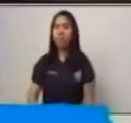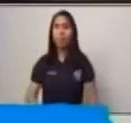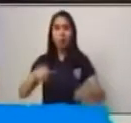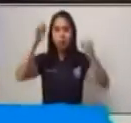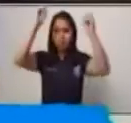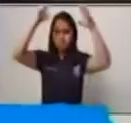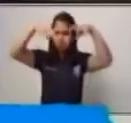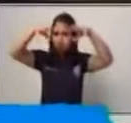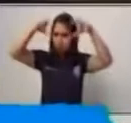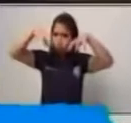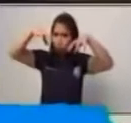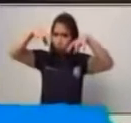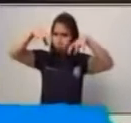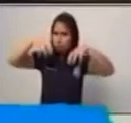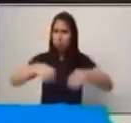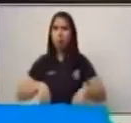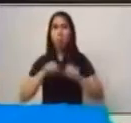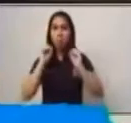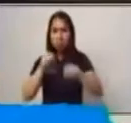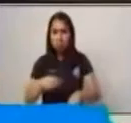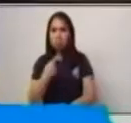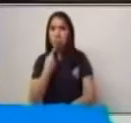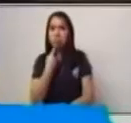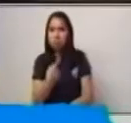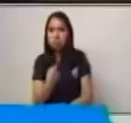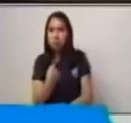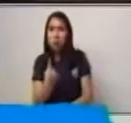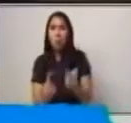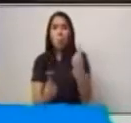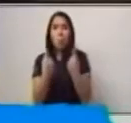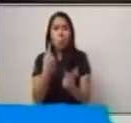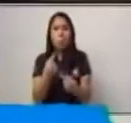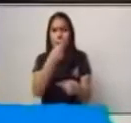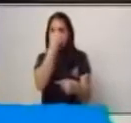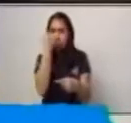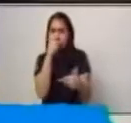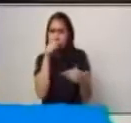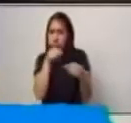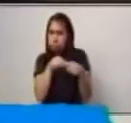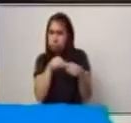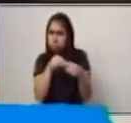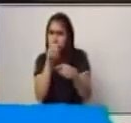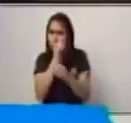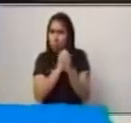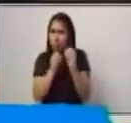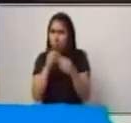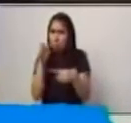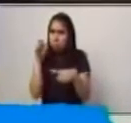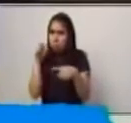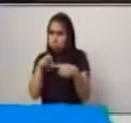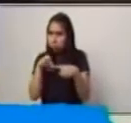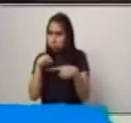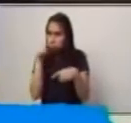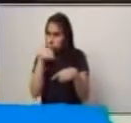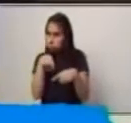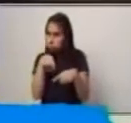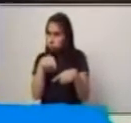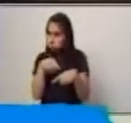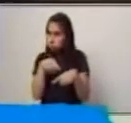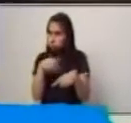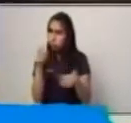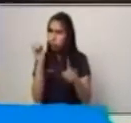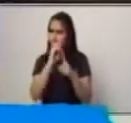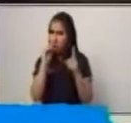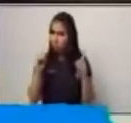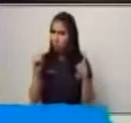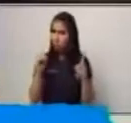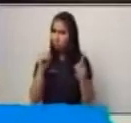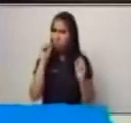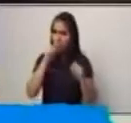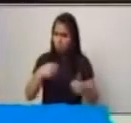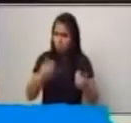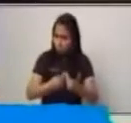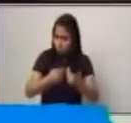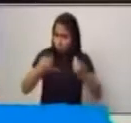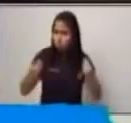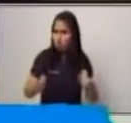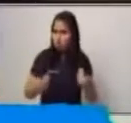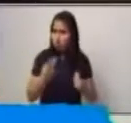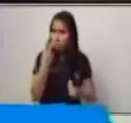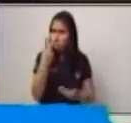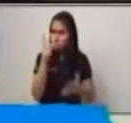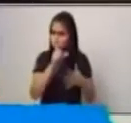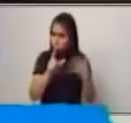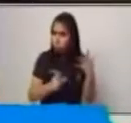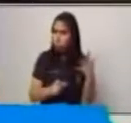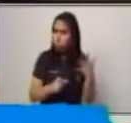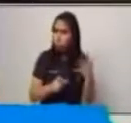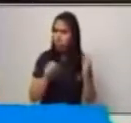¿Podríamos decir cuál es el sujeto y el predicado en esta oración? ¿Podemos dividirla en esas dos partes?